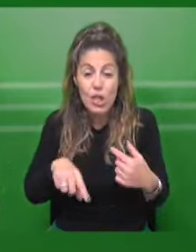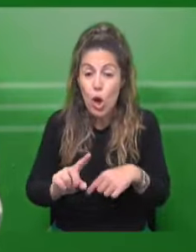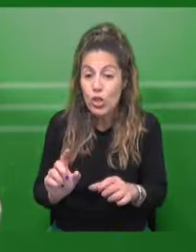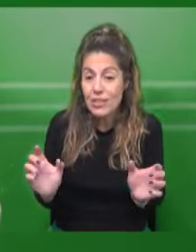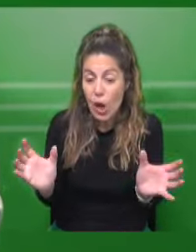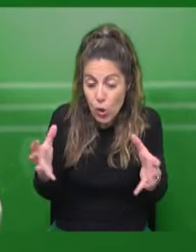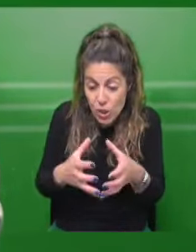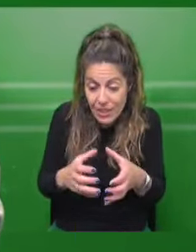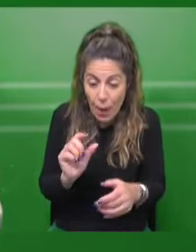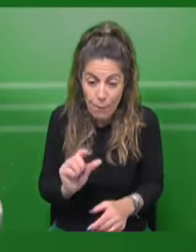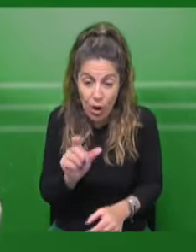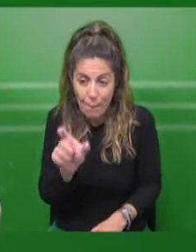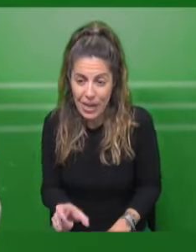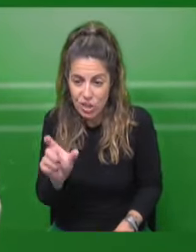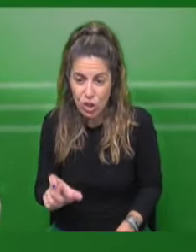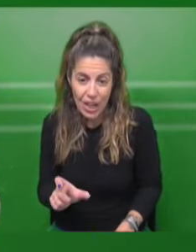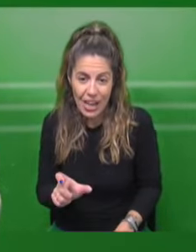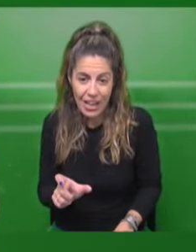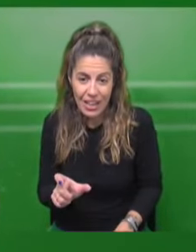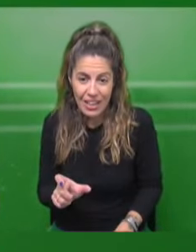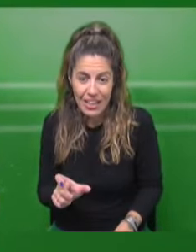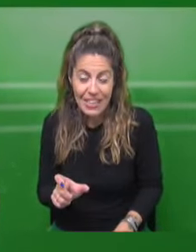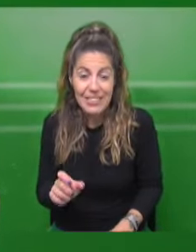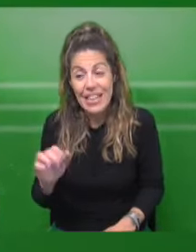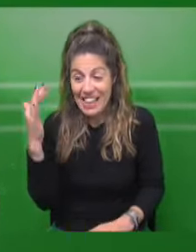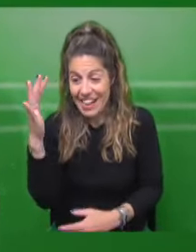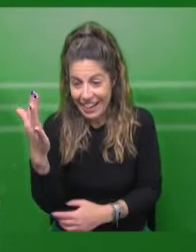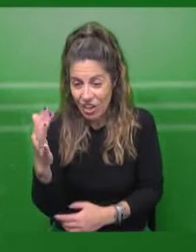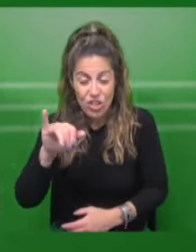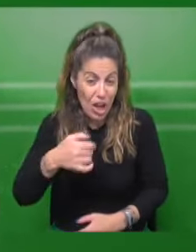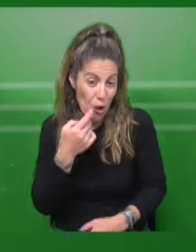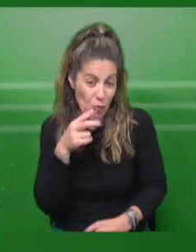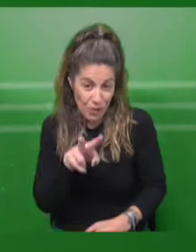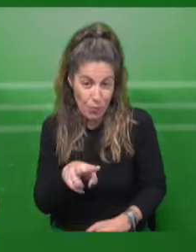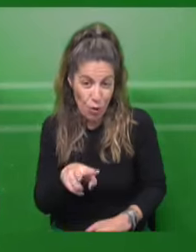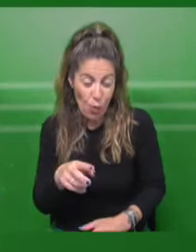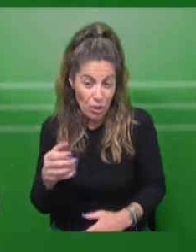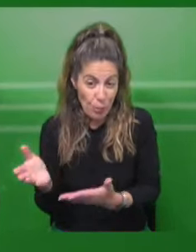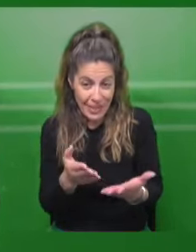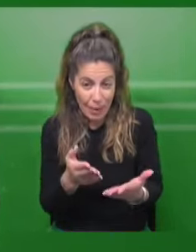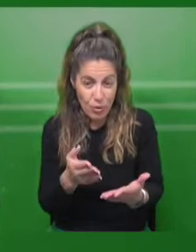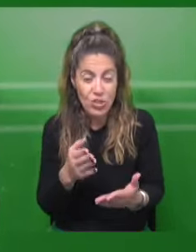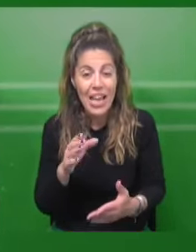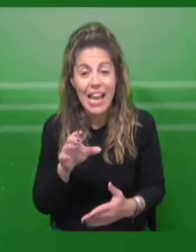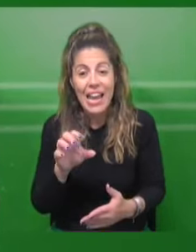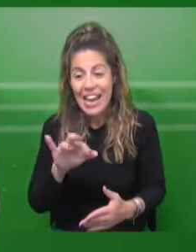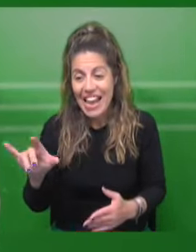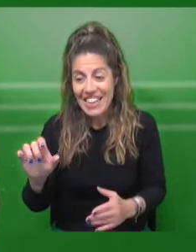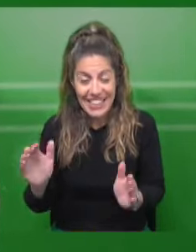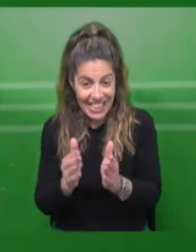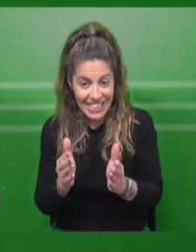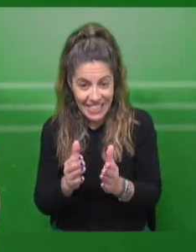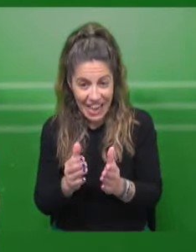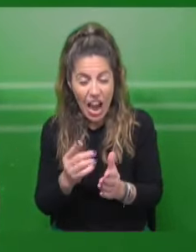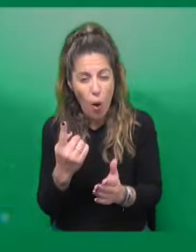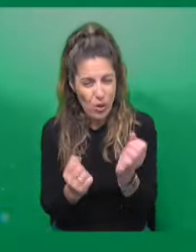manos la tendencia a que se extranjer lo lo habíamos visto cuando invitamos en la letra chica a un economista que hizo